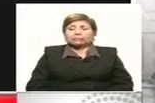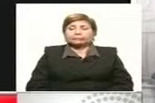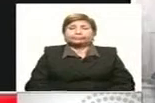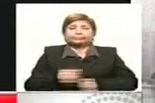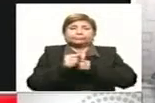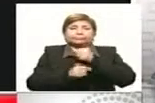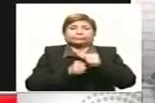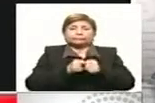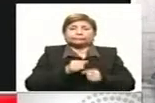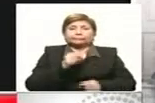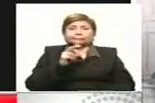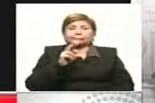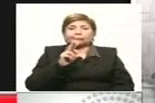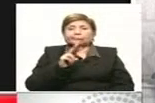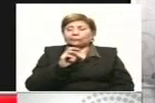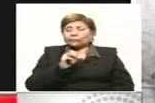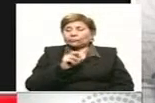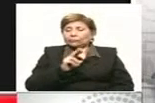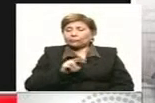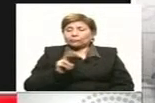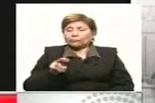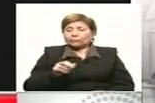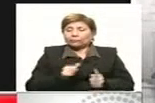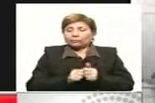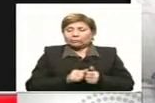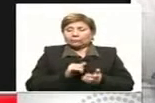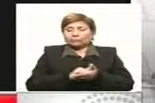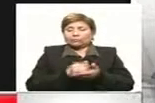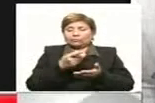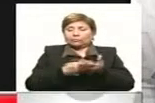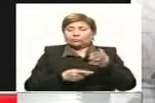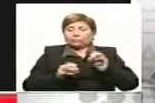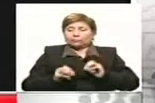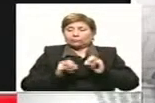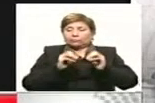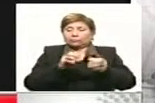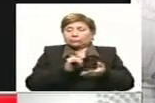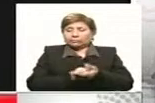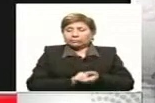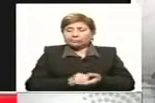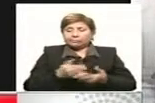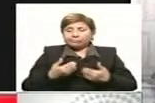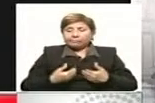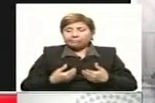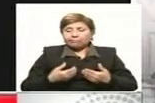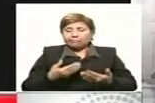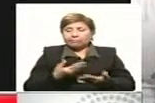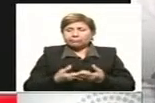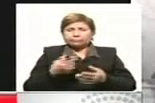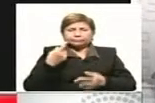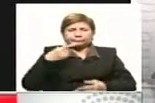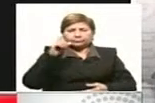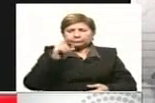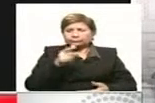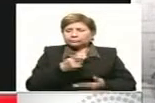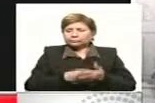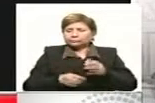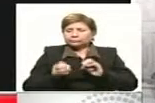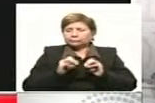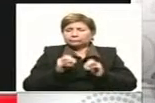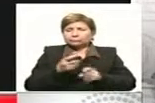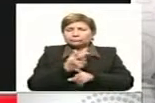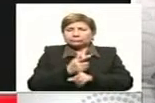año 2022, tenemos también en la región La Libertad, por ejemplo, 905, casi 1.000 millones de soles en la región La